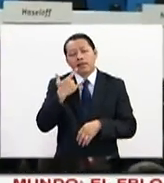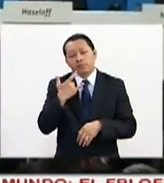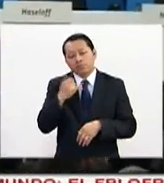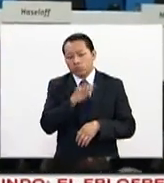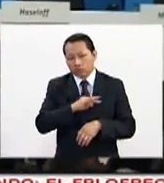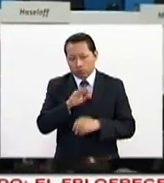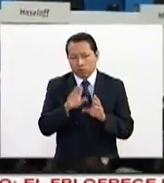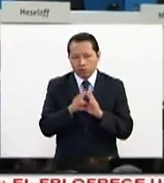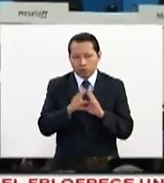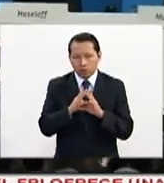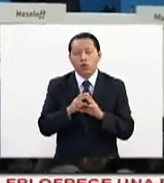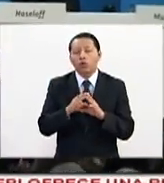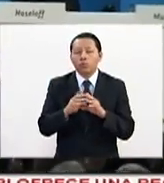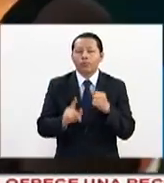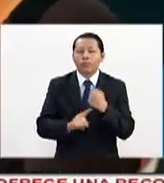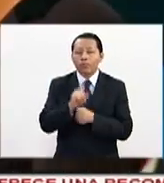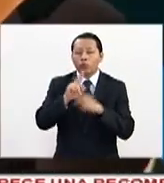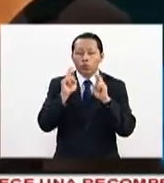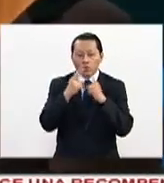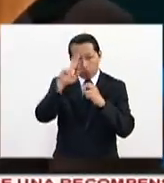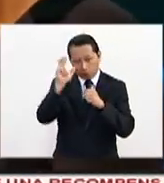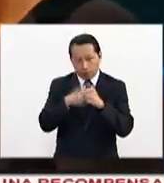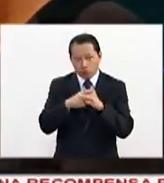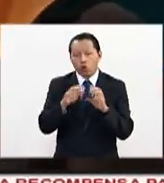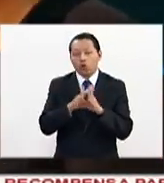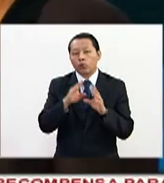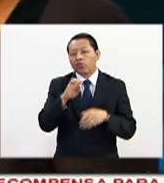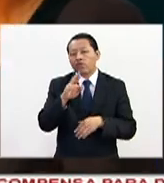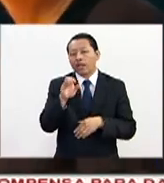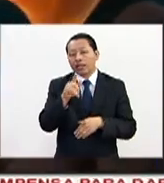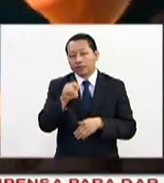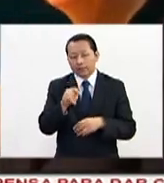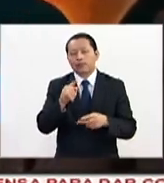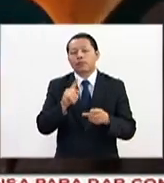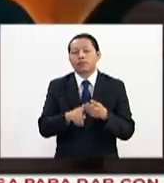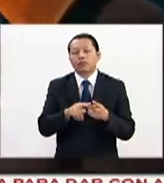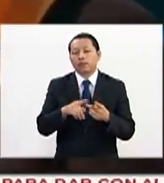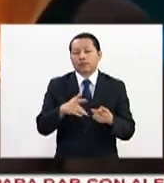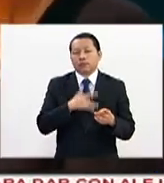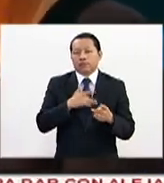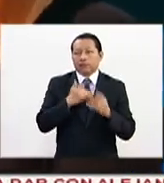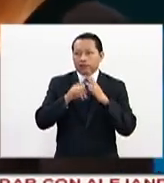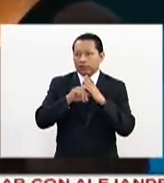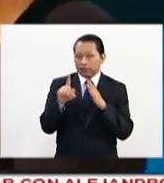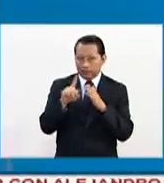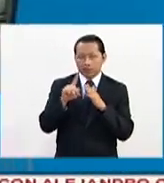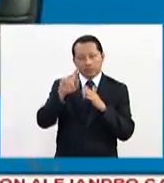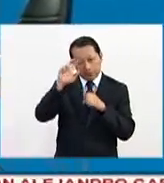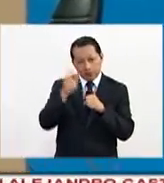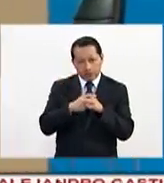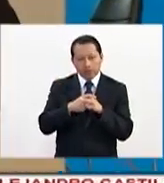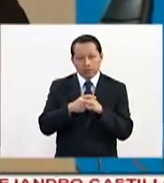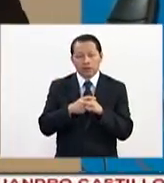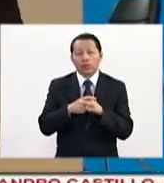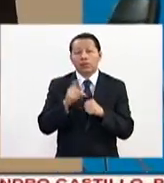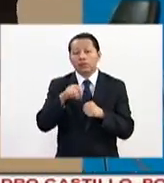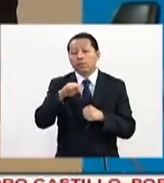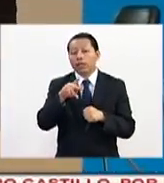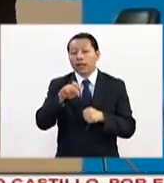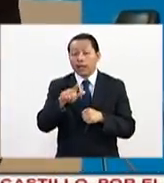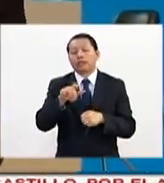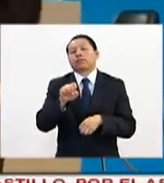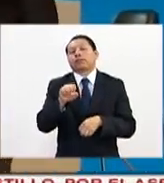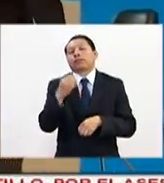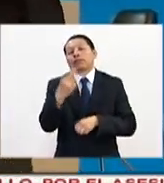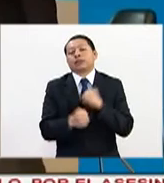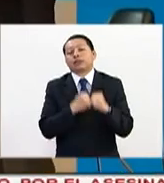la crisis de la Unión Europea, que abarca problemas como el Brexit, el sentimiento antiinmigrante en Europa. Merkel, de 63 años,